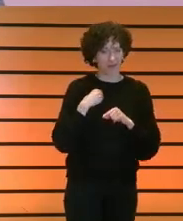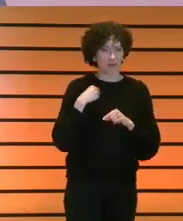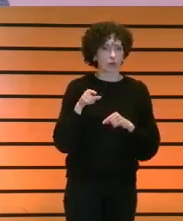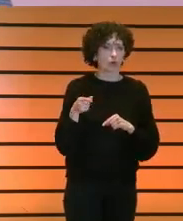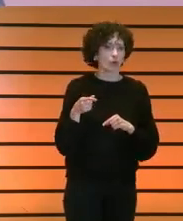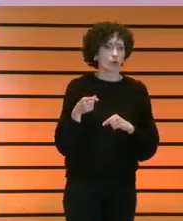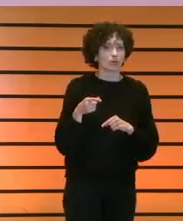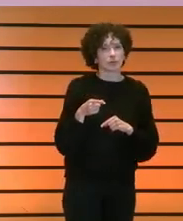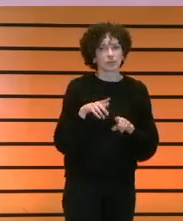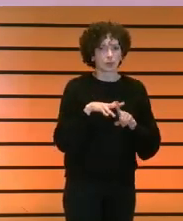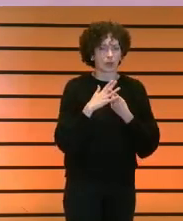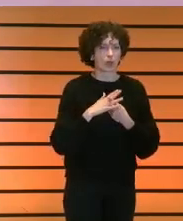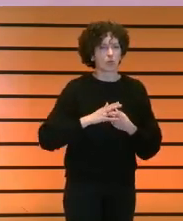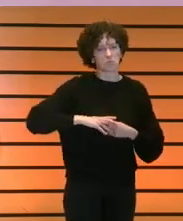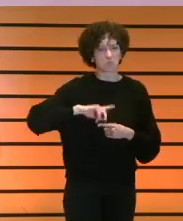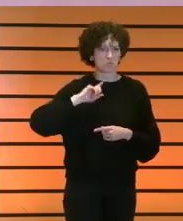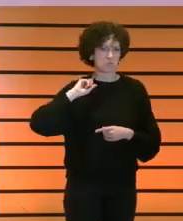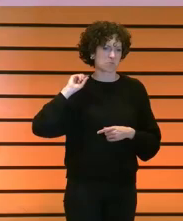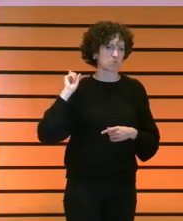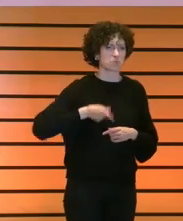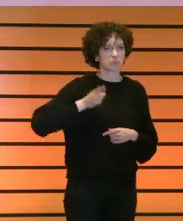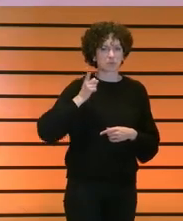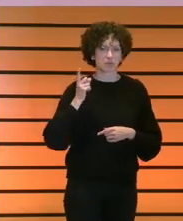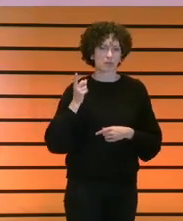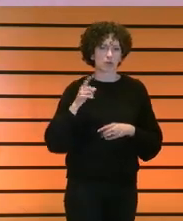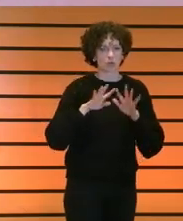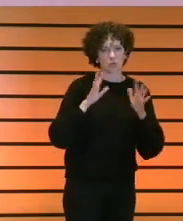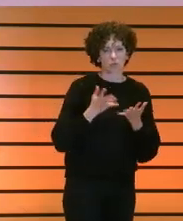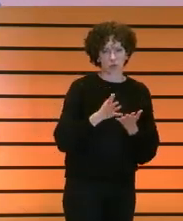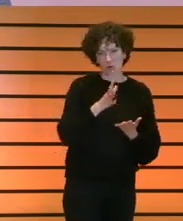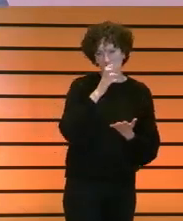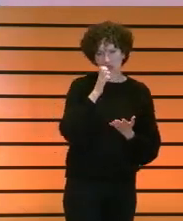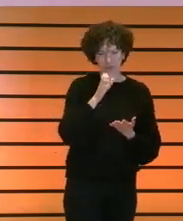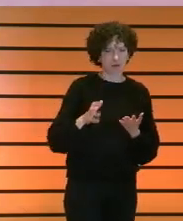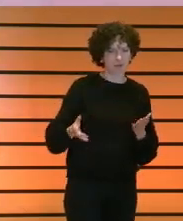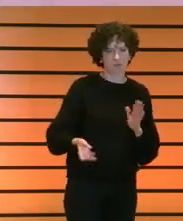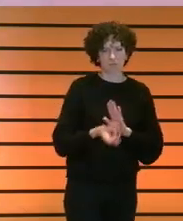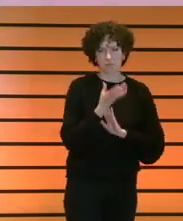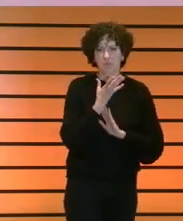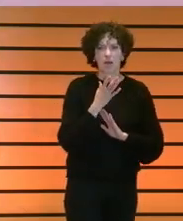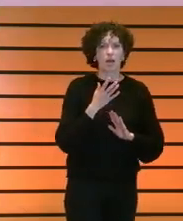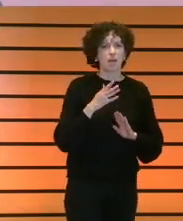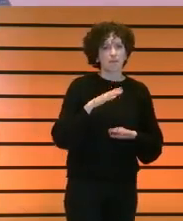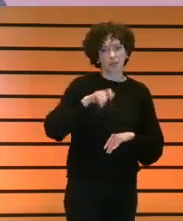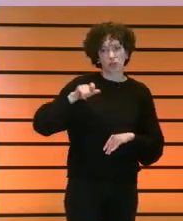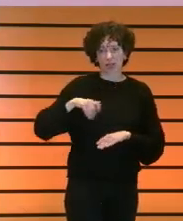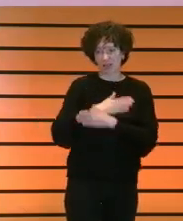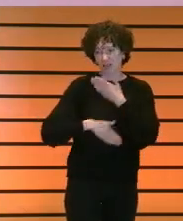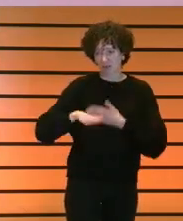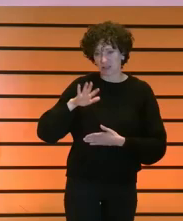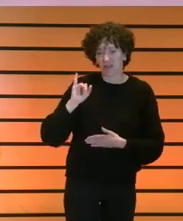mito absolutista que quería conseguir un mundo pues, muy, muy horrible en el cual las personas con discapacidad fueran